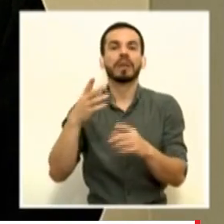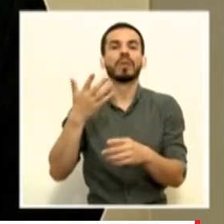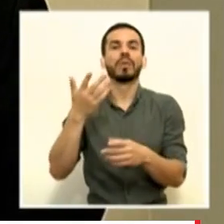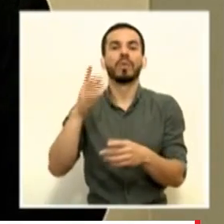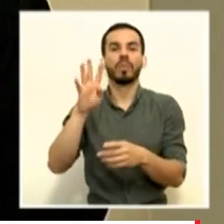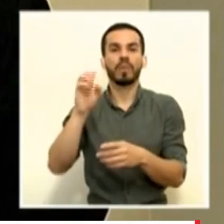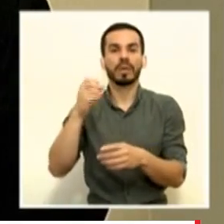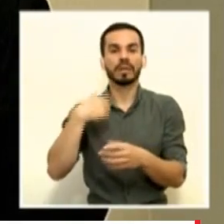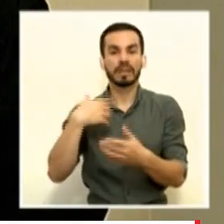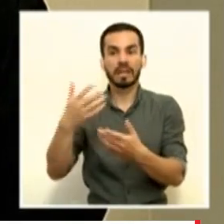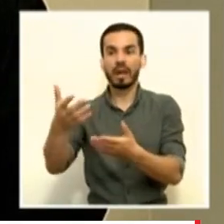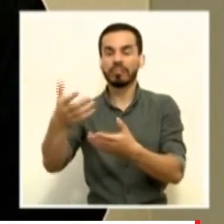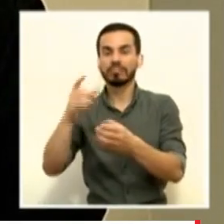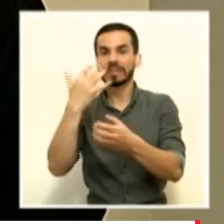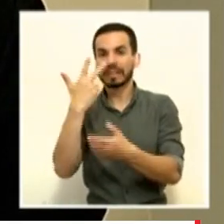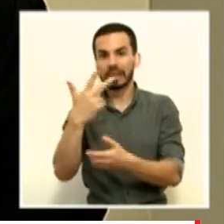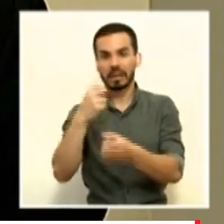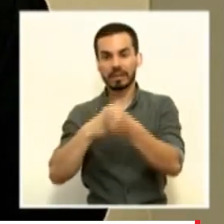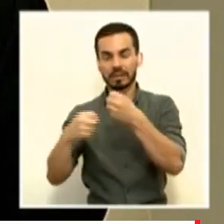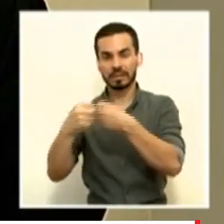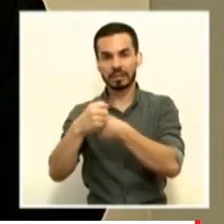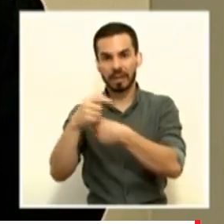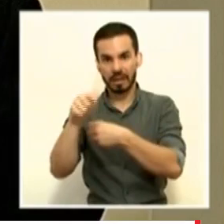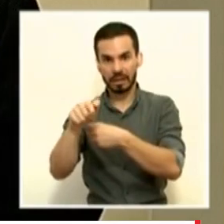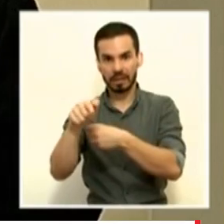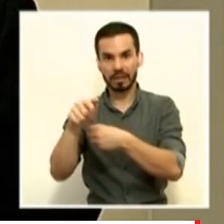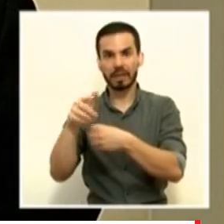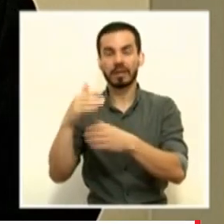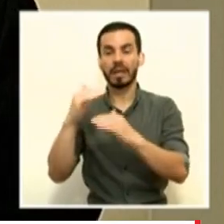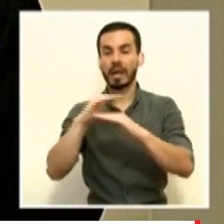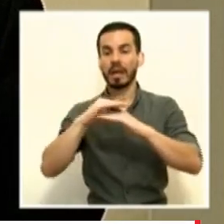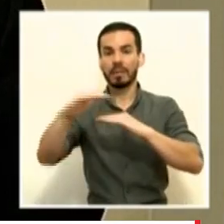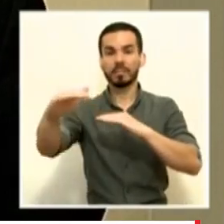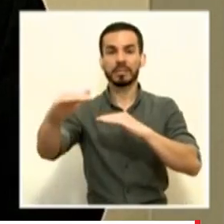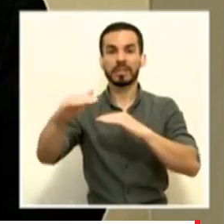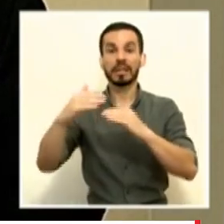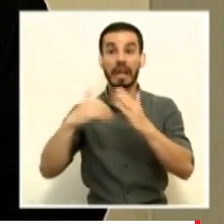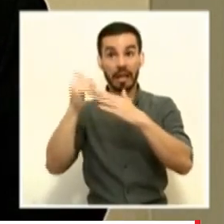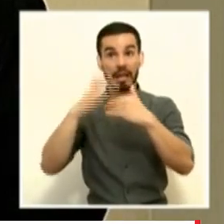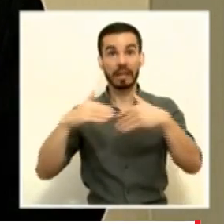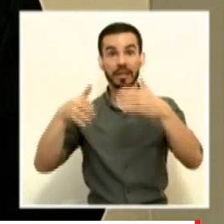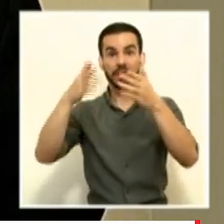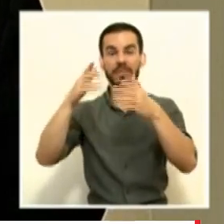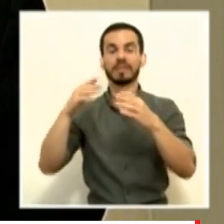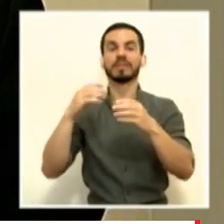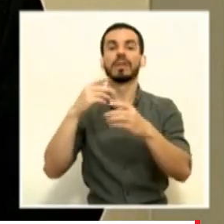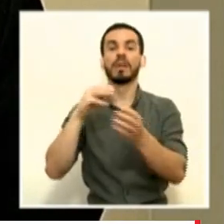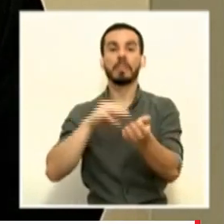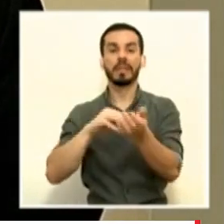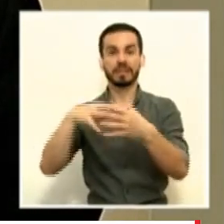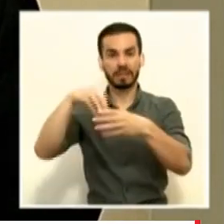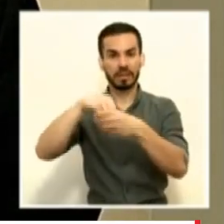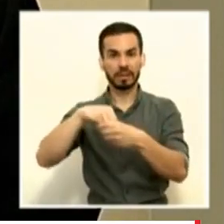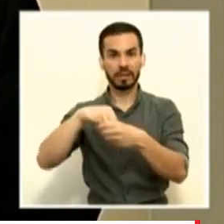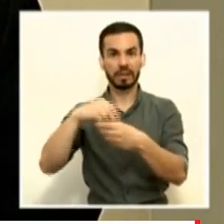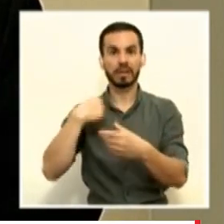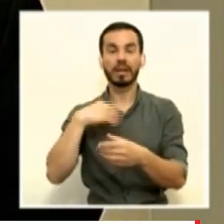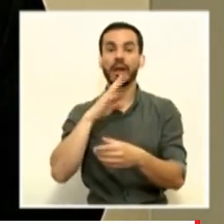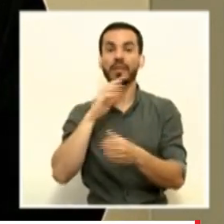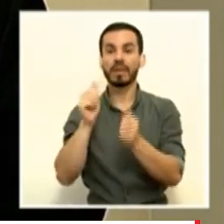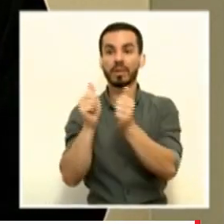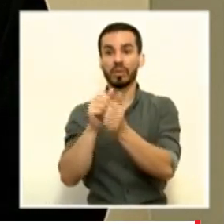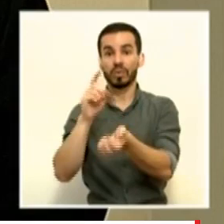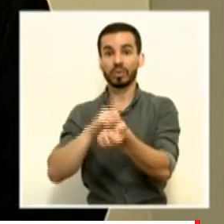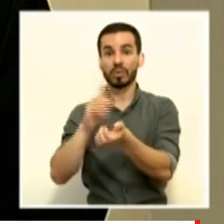Se han tomado 3 salones ya del San Juan de Dios, del piso de medicina, del edificio de medicina interna. Y hablando con la